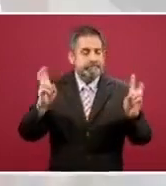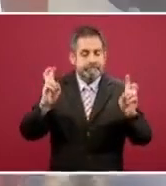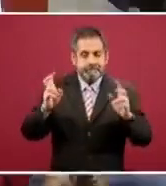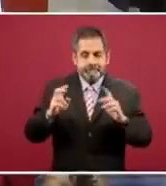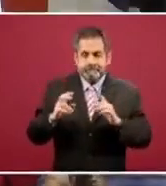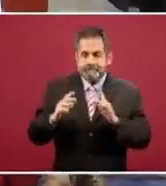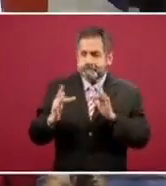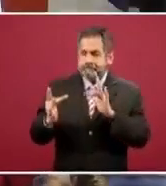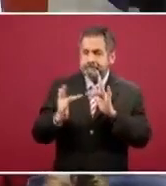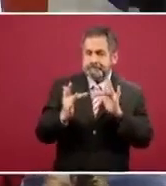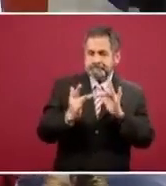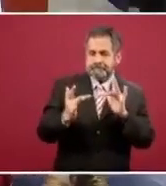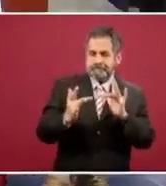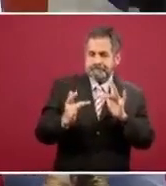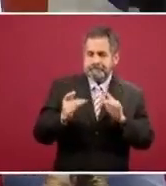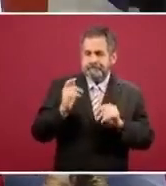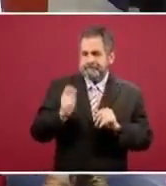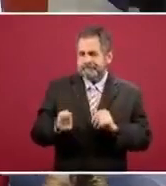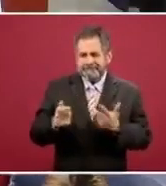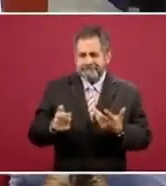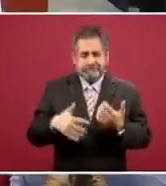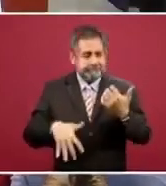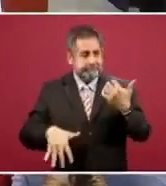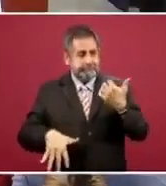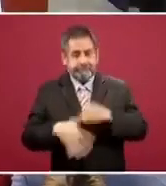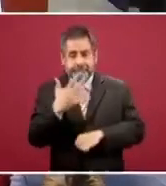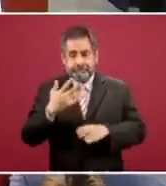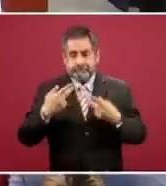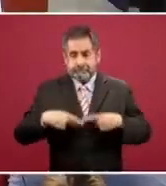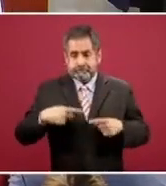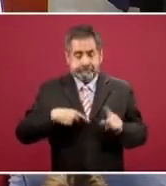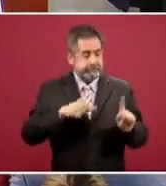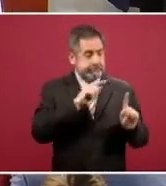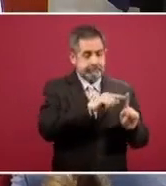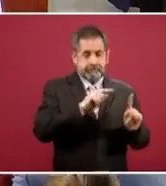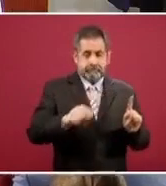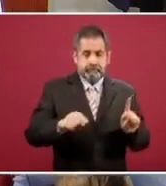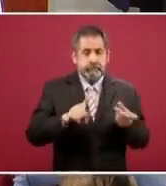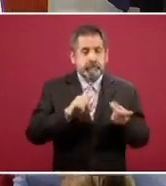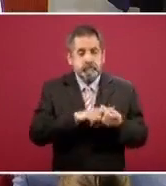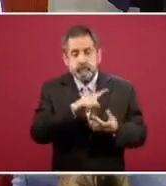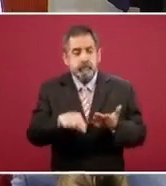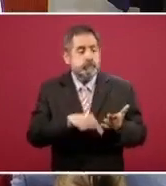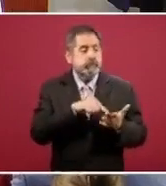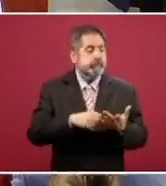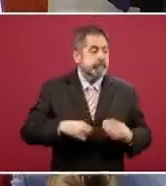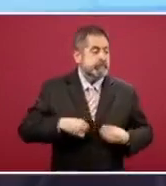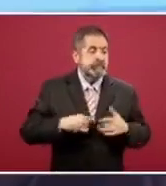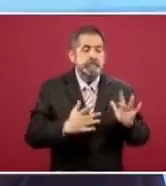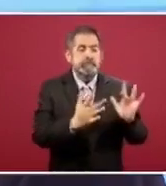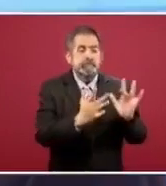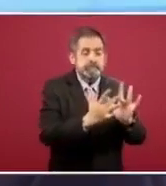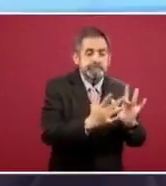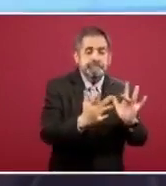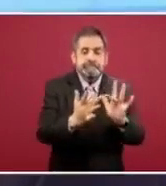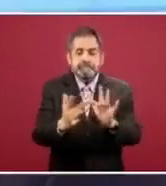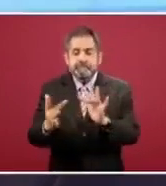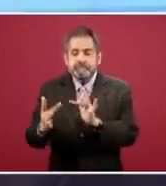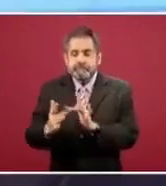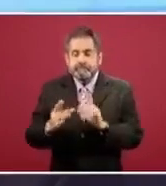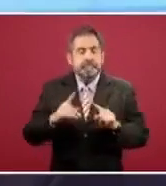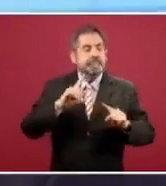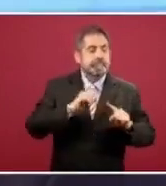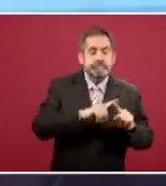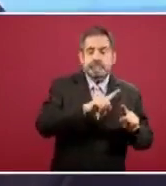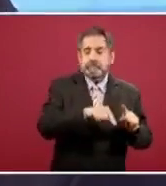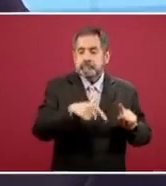con los 15 casos que tenemos, su sitio de residencia o el sitio donde se identificaron y el número de contactos que se